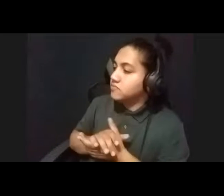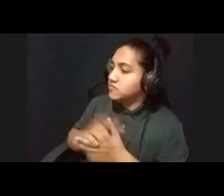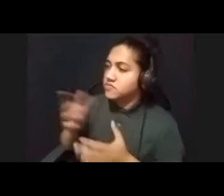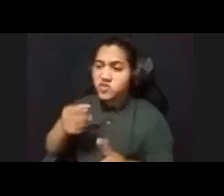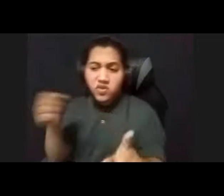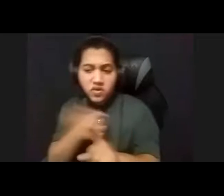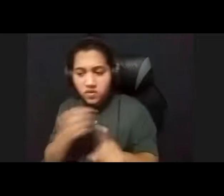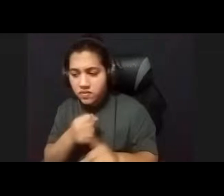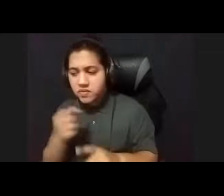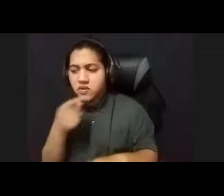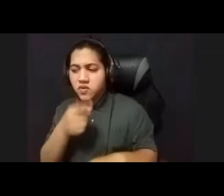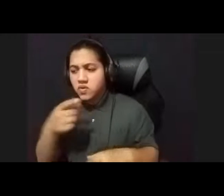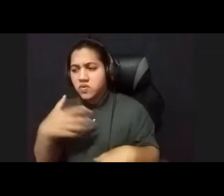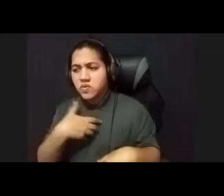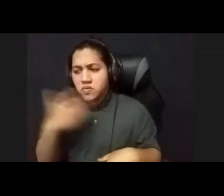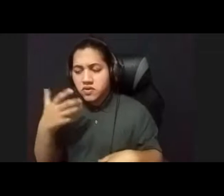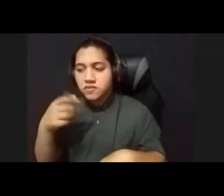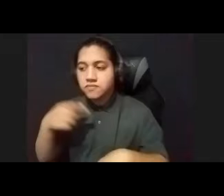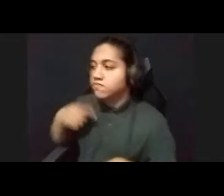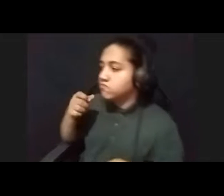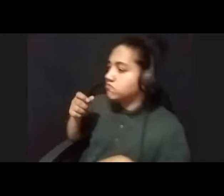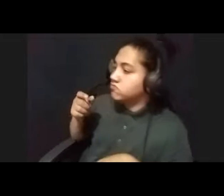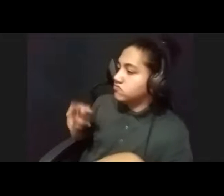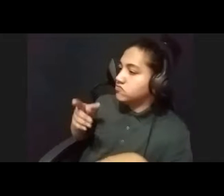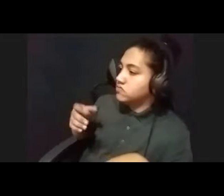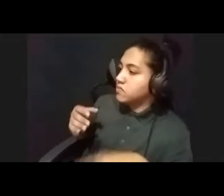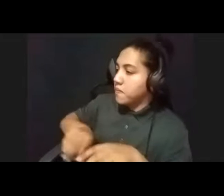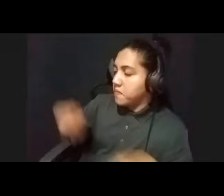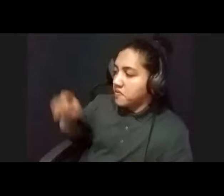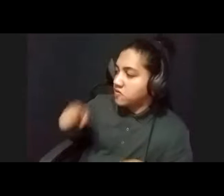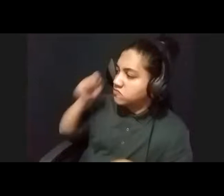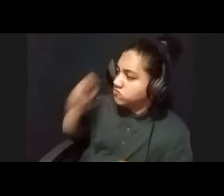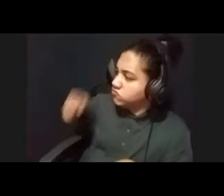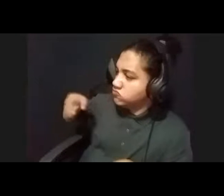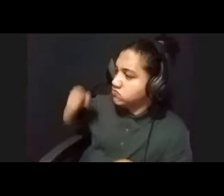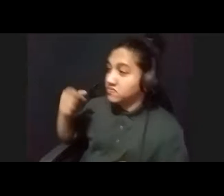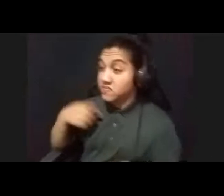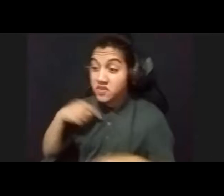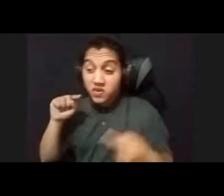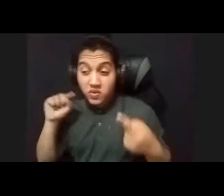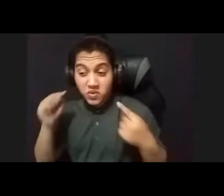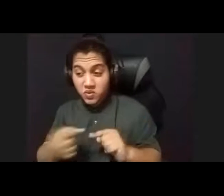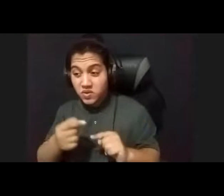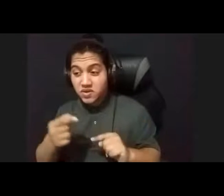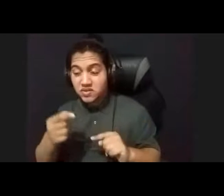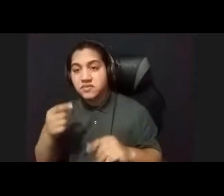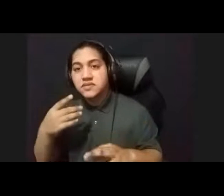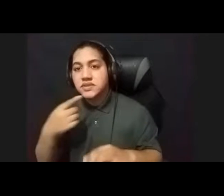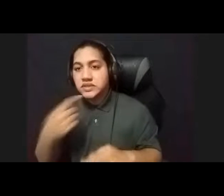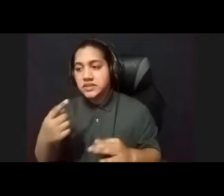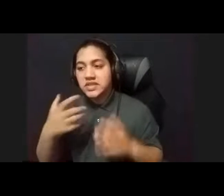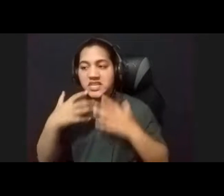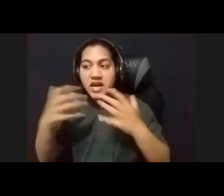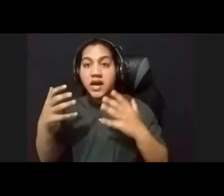pegarás cuando estés molesto? Te pegaré fuertemente con mi bastón. ¿Qué? Me dolerá, gritó la sabandija y